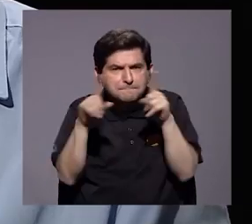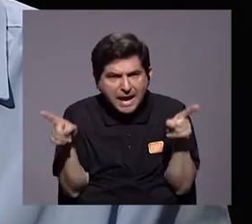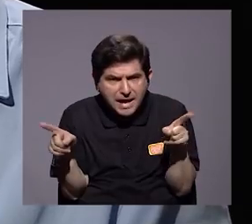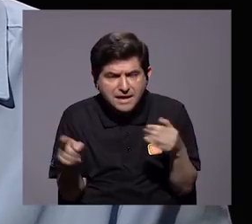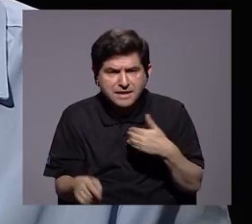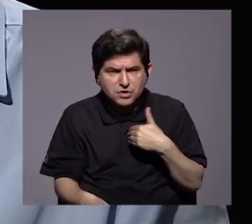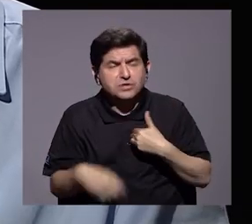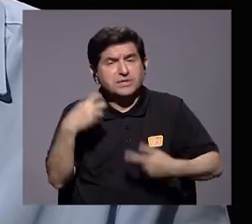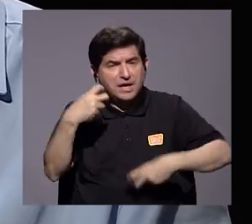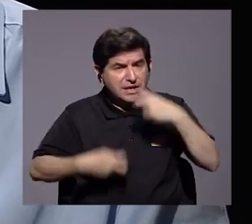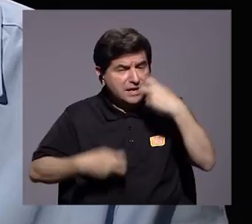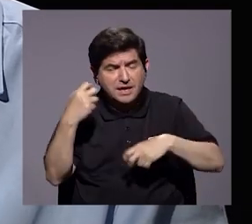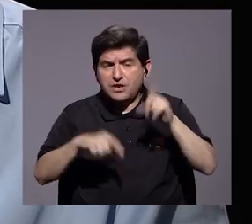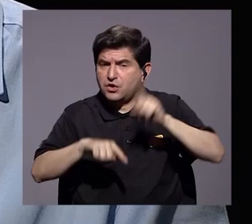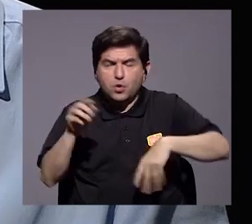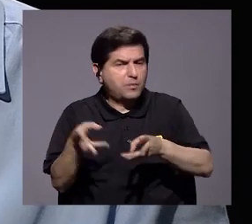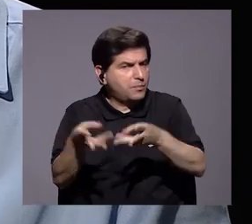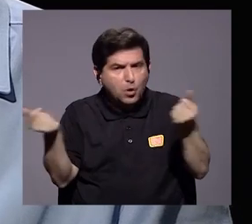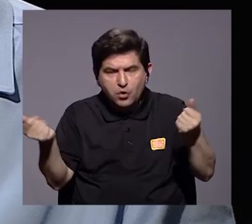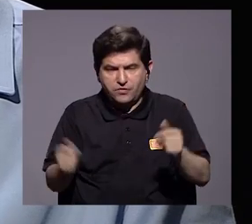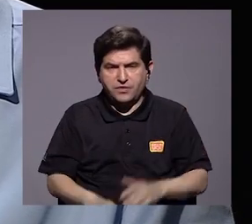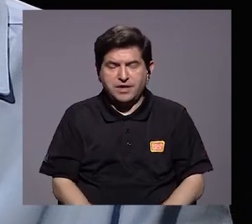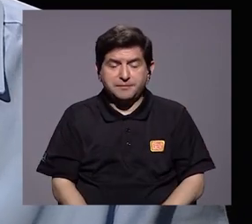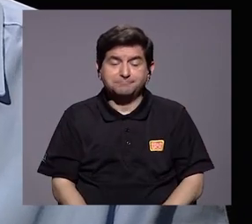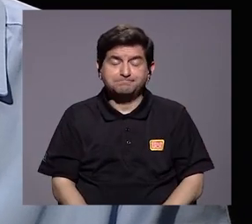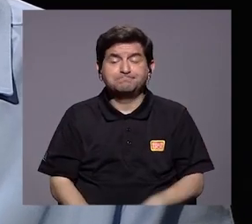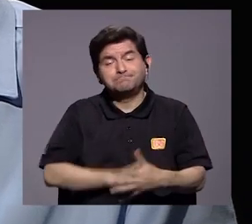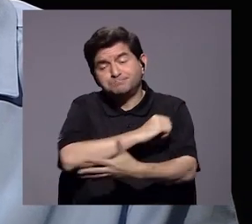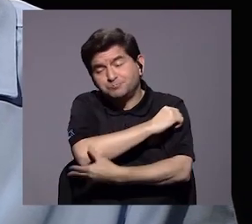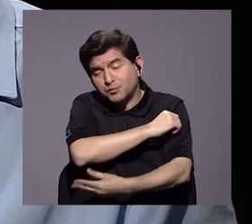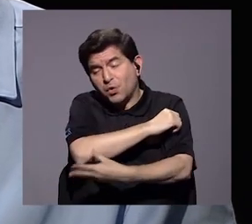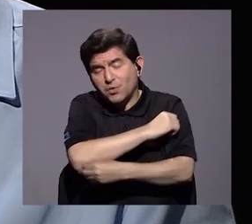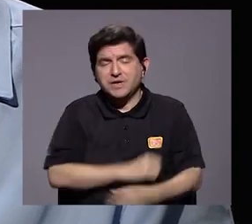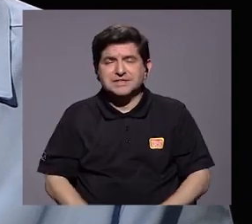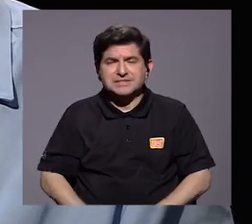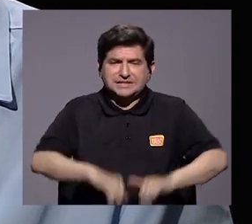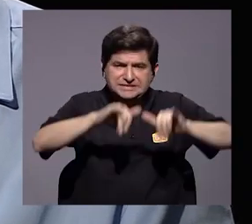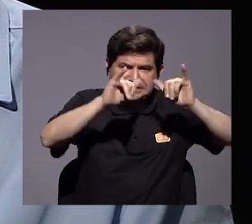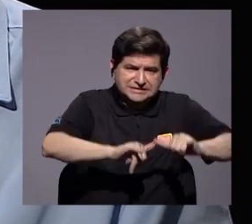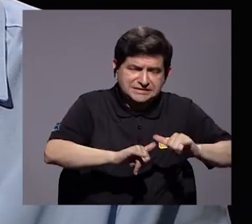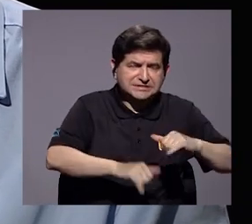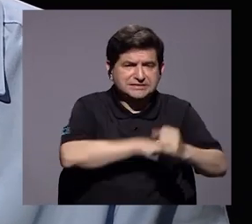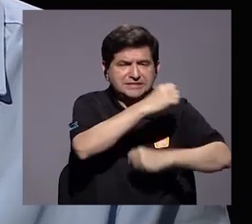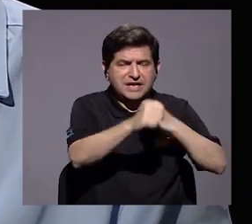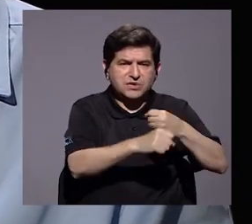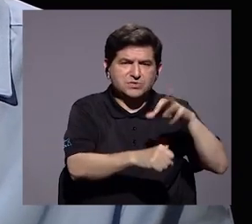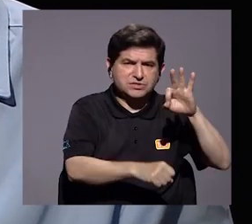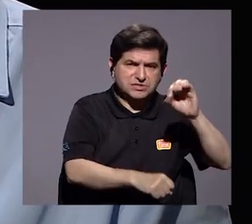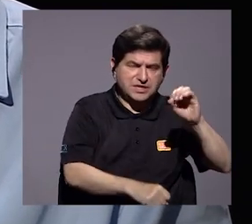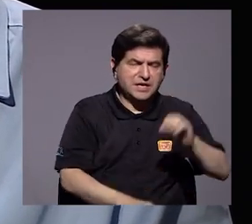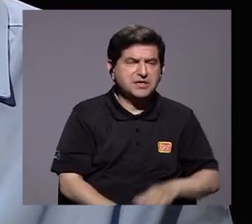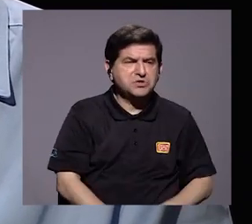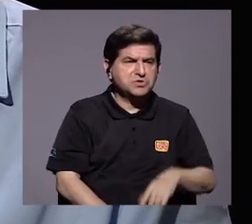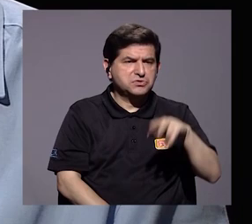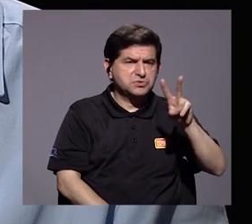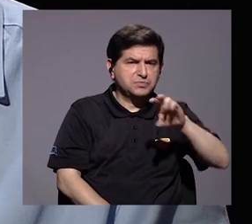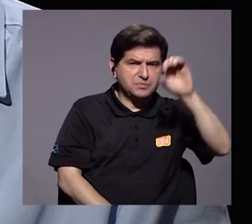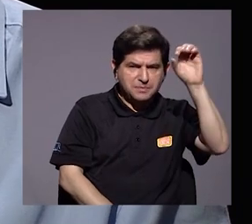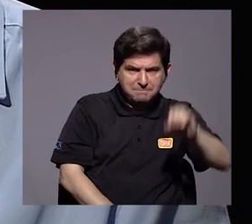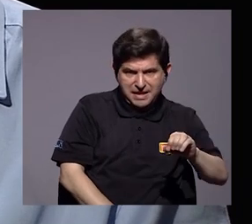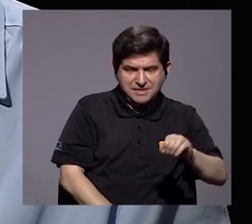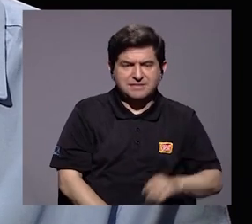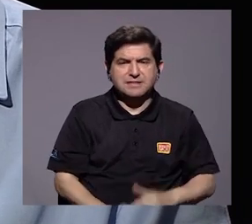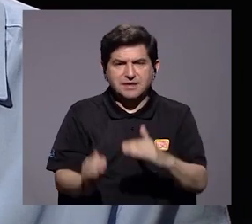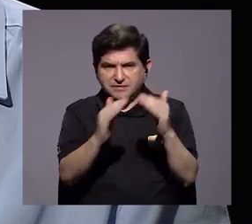y sin embargo teníamos problemas que no logramos resolver por ejemplo desde la pobreza a la pobreza se nos estanco a mediados de los 90 en el orden del